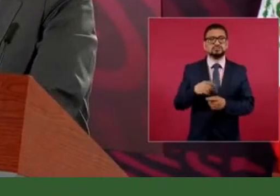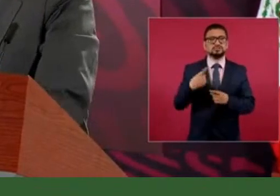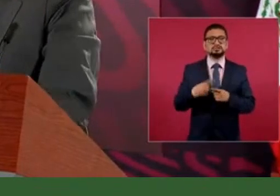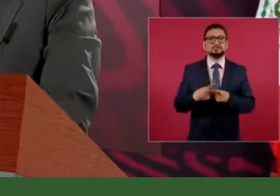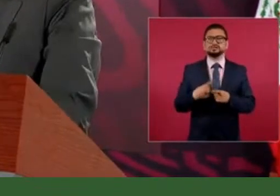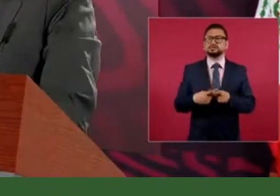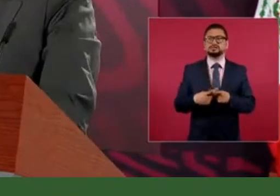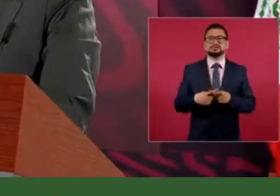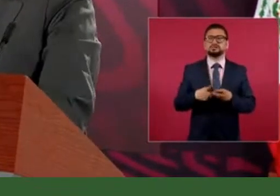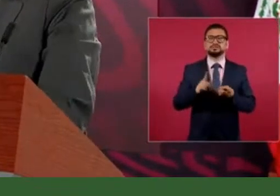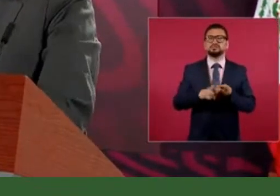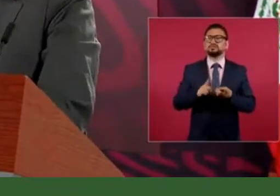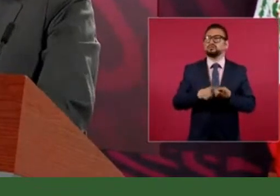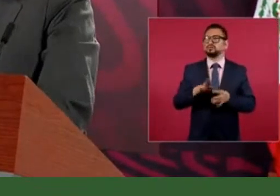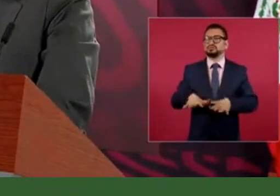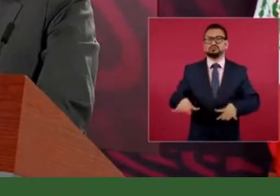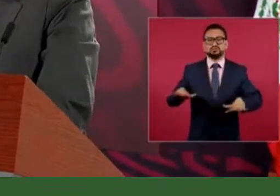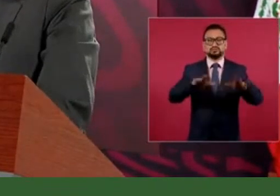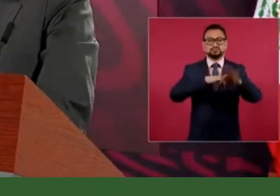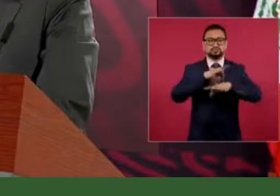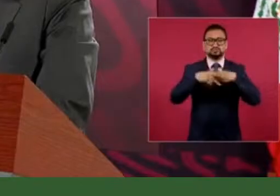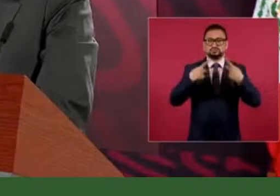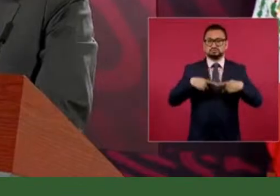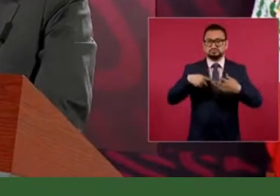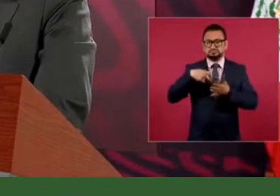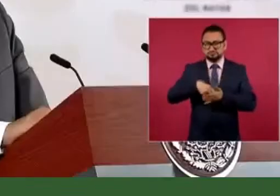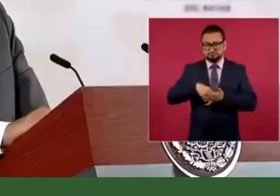donde se hinca el pueblo.